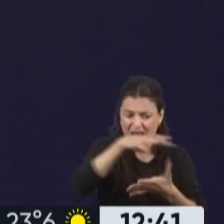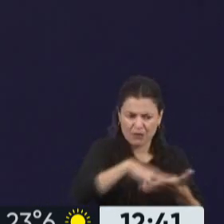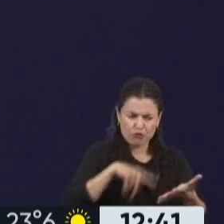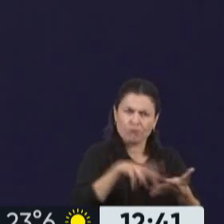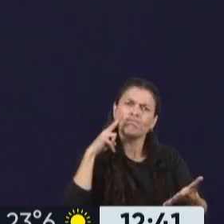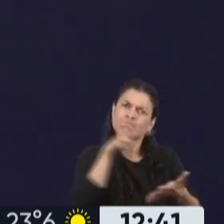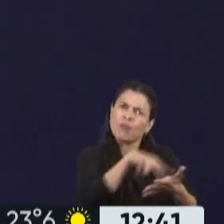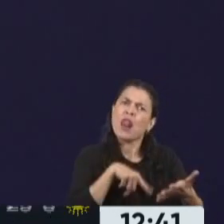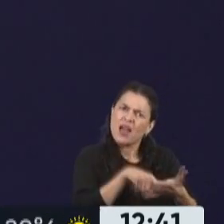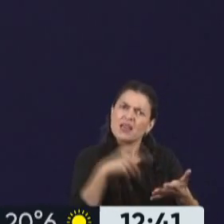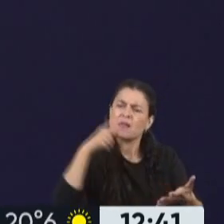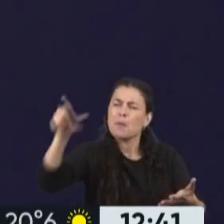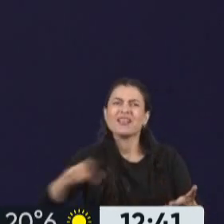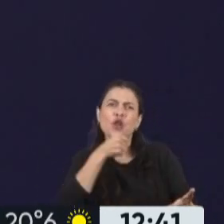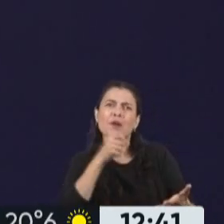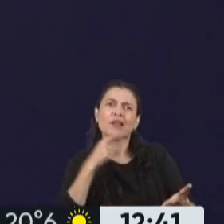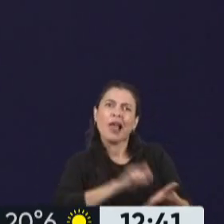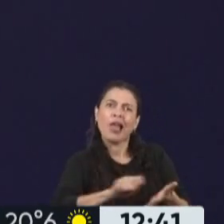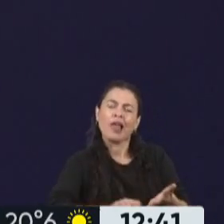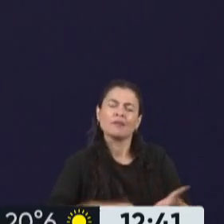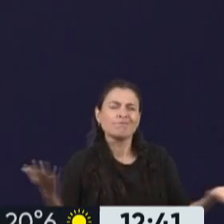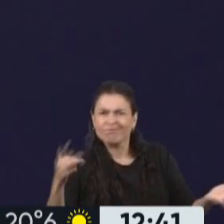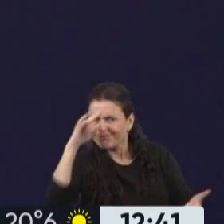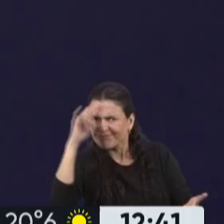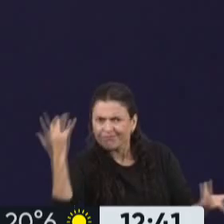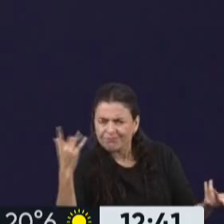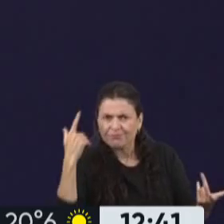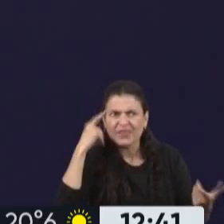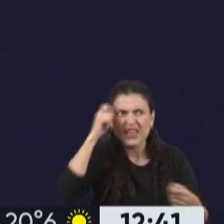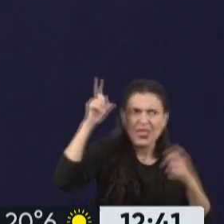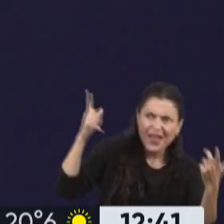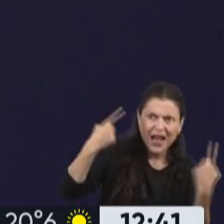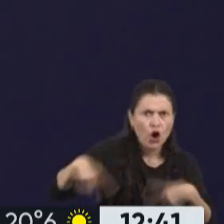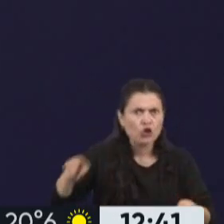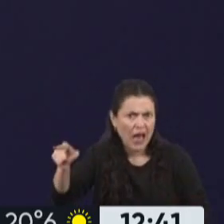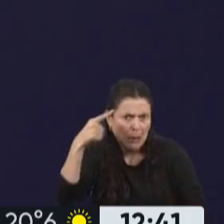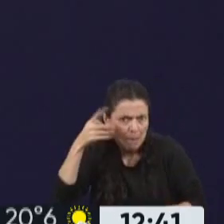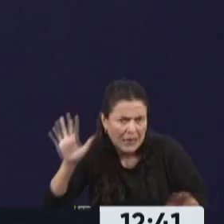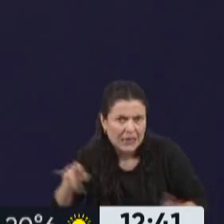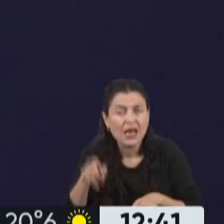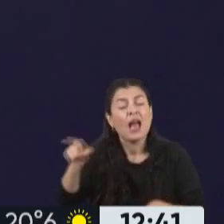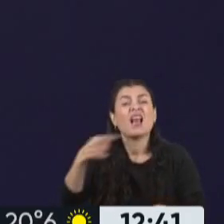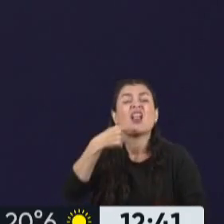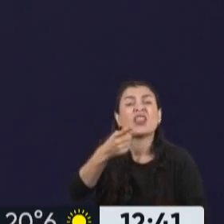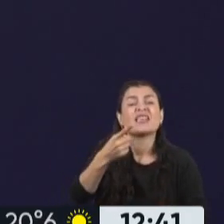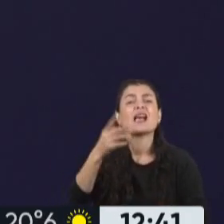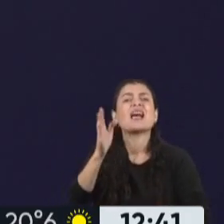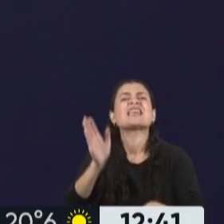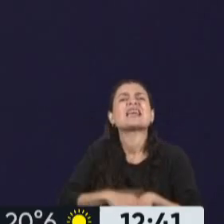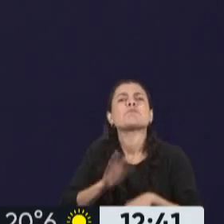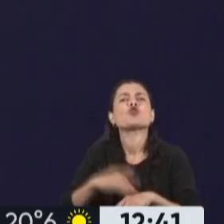de elucubraciones, de conjeturas, donde afirma que esto se debe a que la directora en